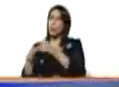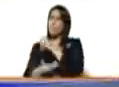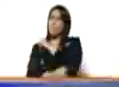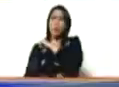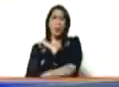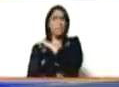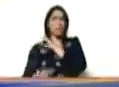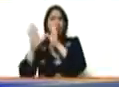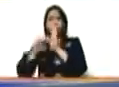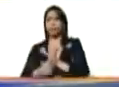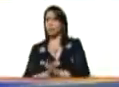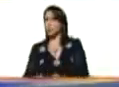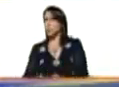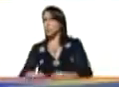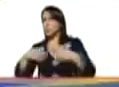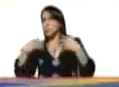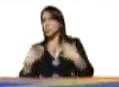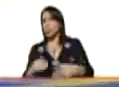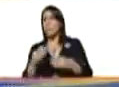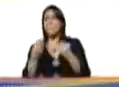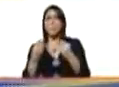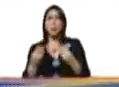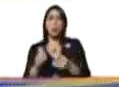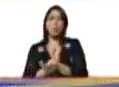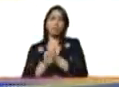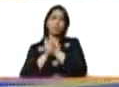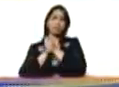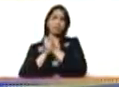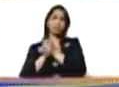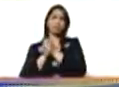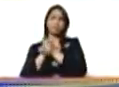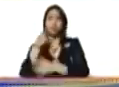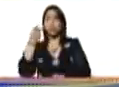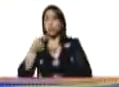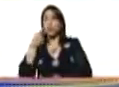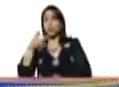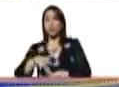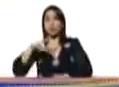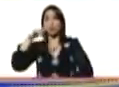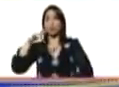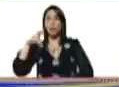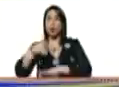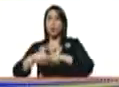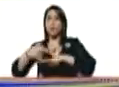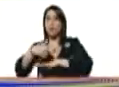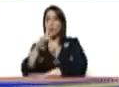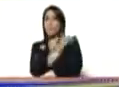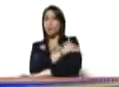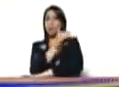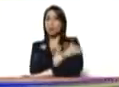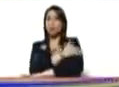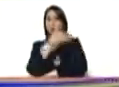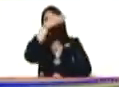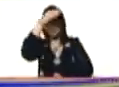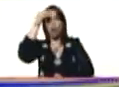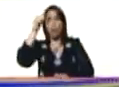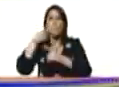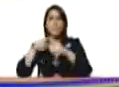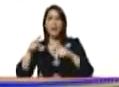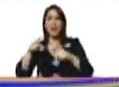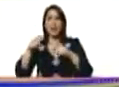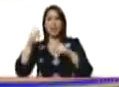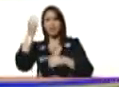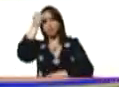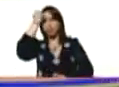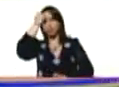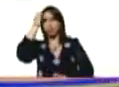corrupto, muy atado a las políticas extremistas del gobierno de derecha de Donald Trump. Pero además es un cascarón vacío,